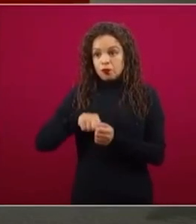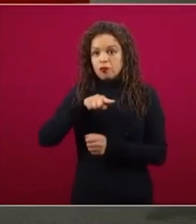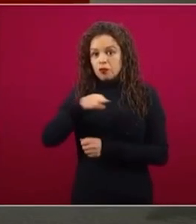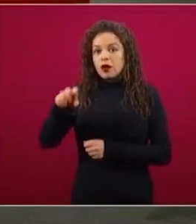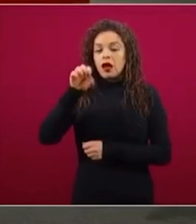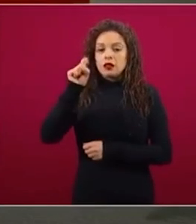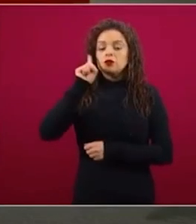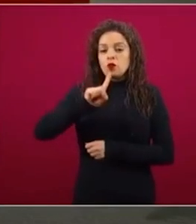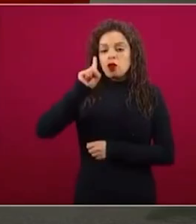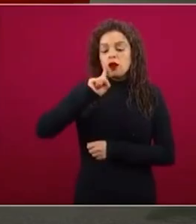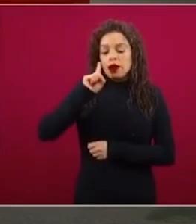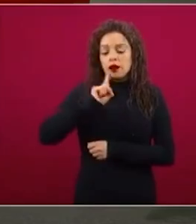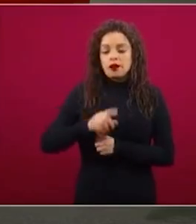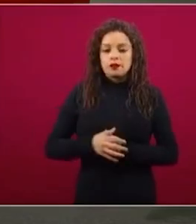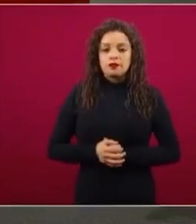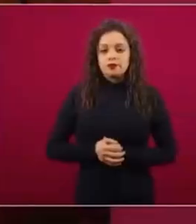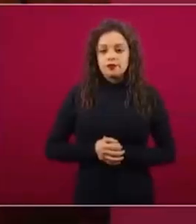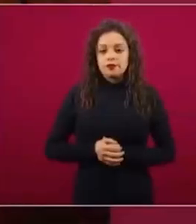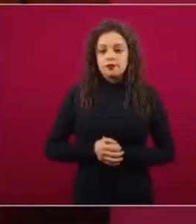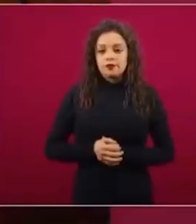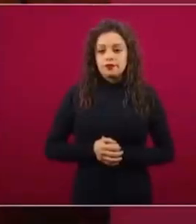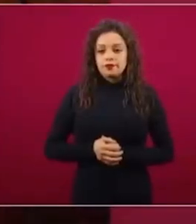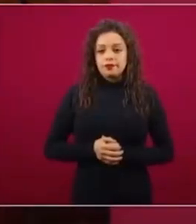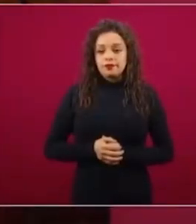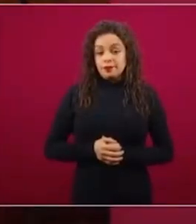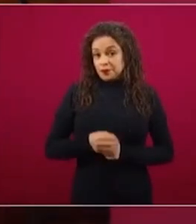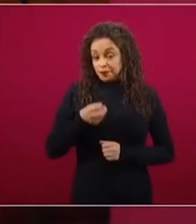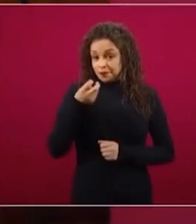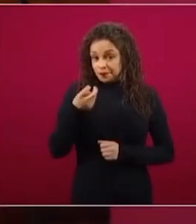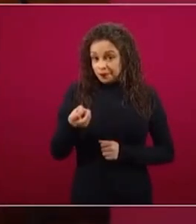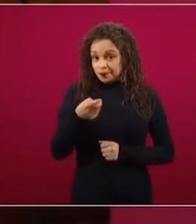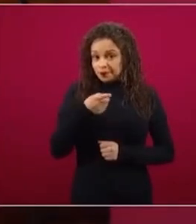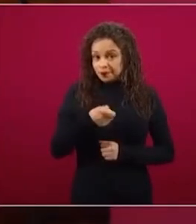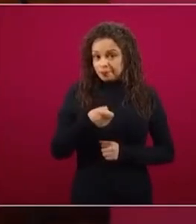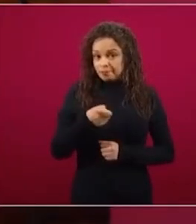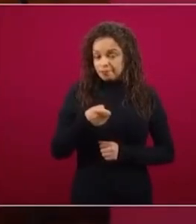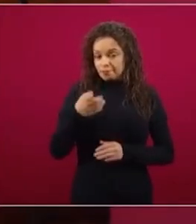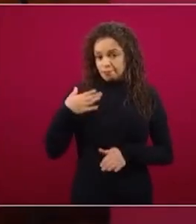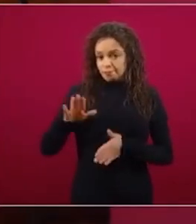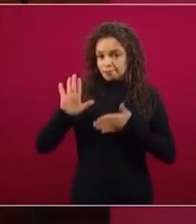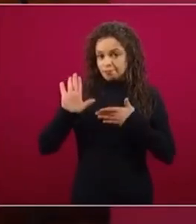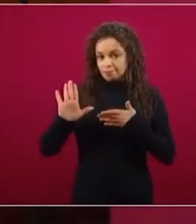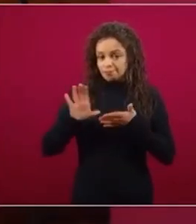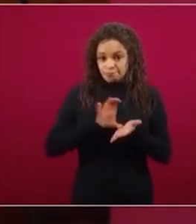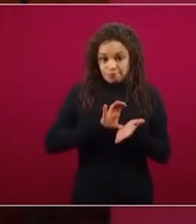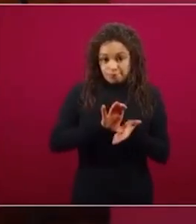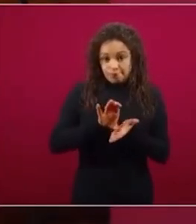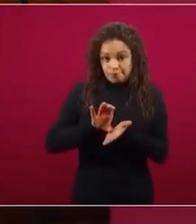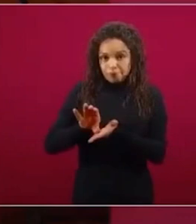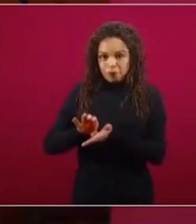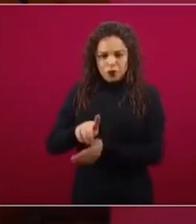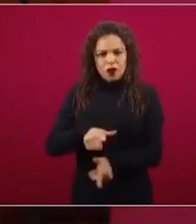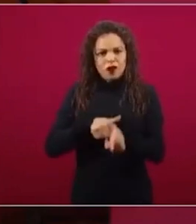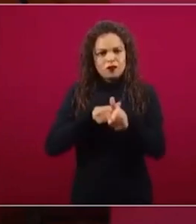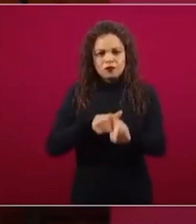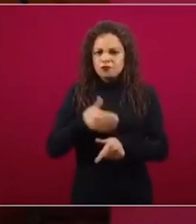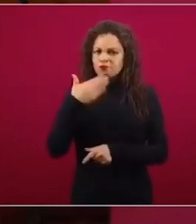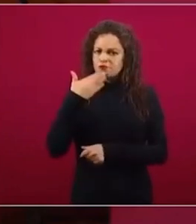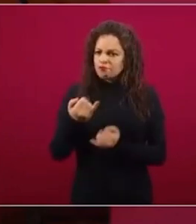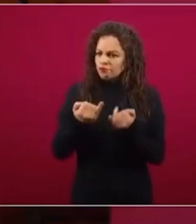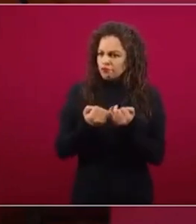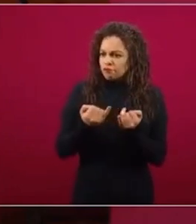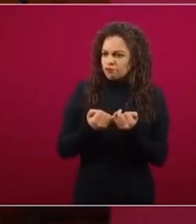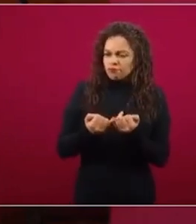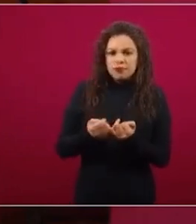días sobre créditos a la palabra, se mantiene ese comportamiento. Son las mujeres las que están aprovechando estos